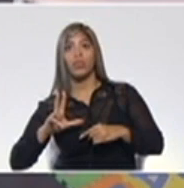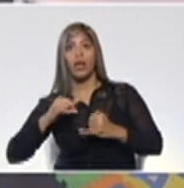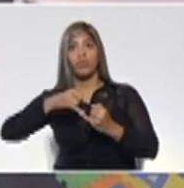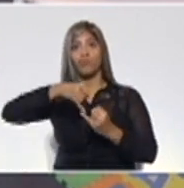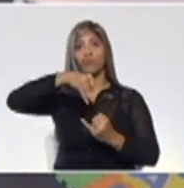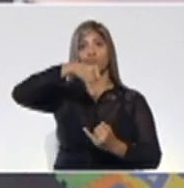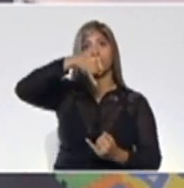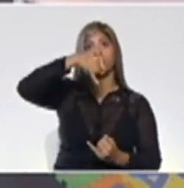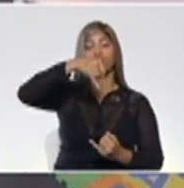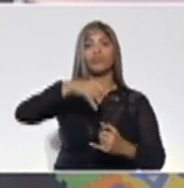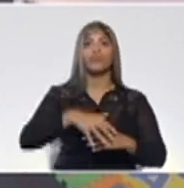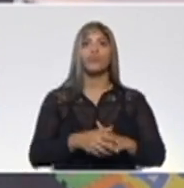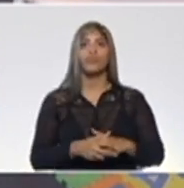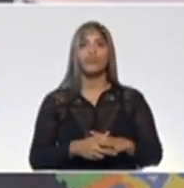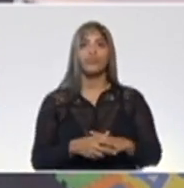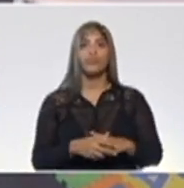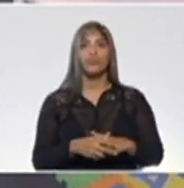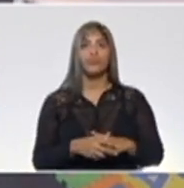en Y.